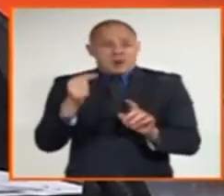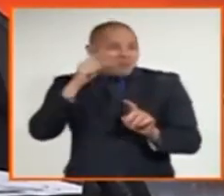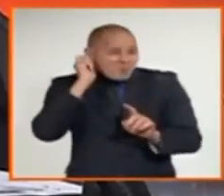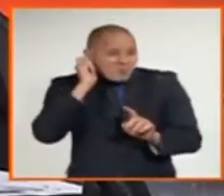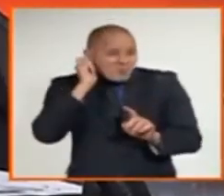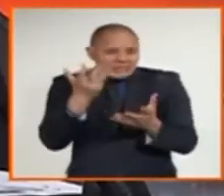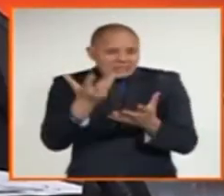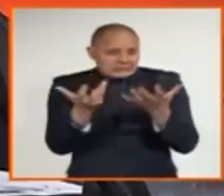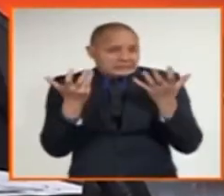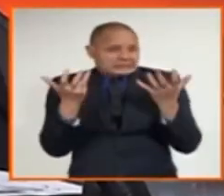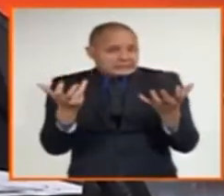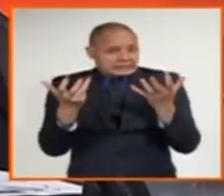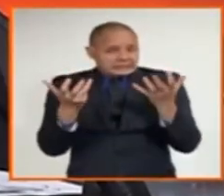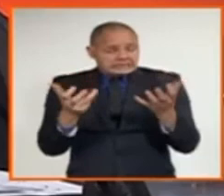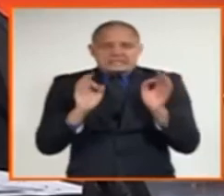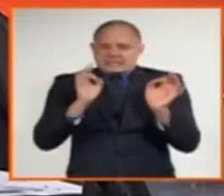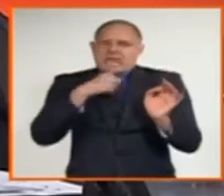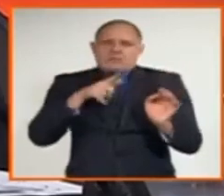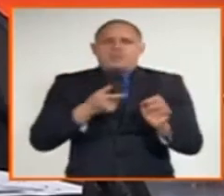Entonces es un trabajo muy anónimo,